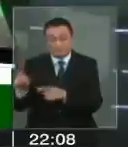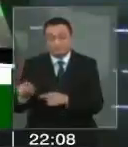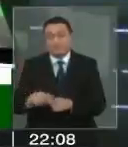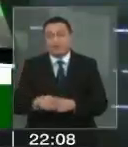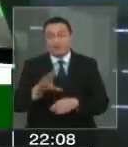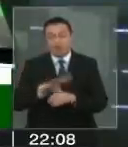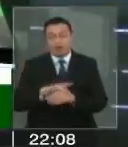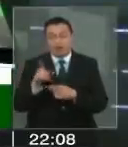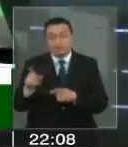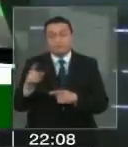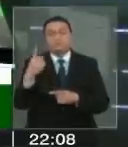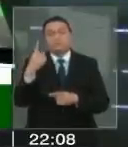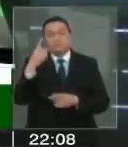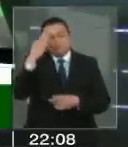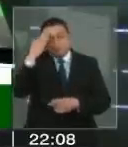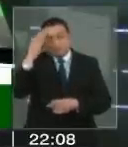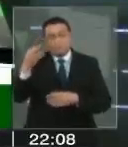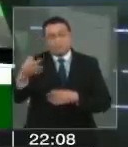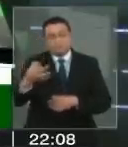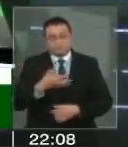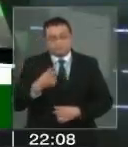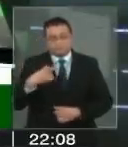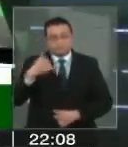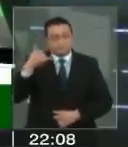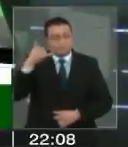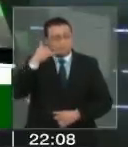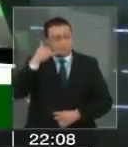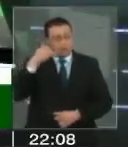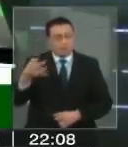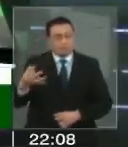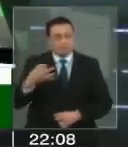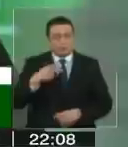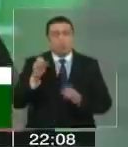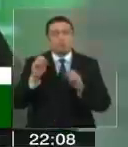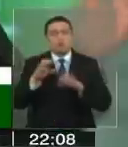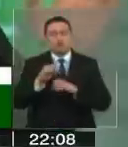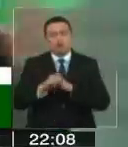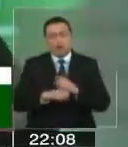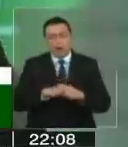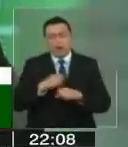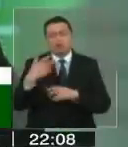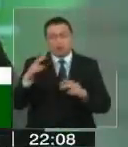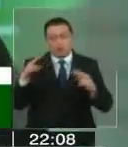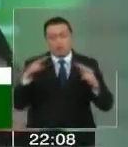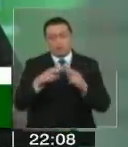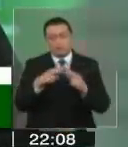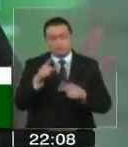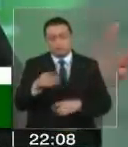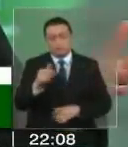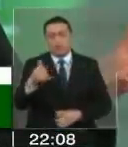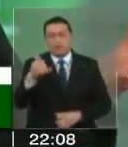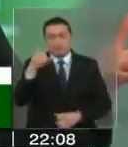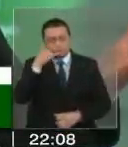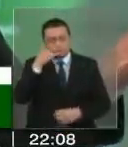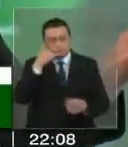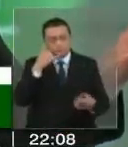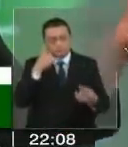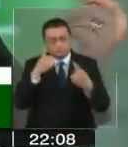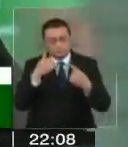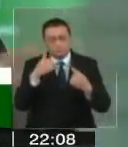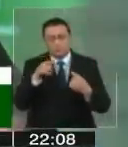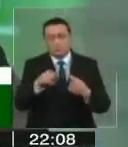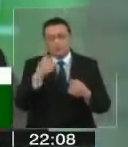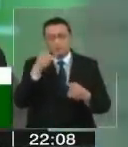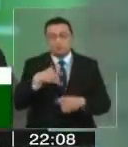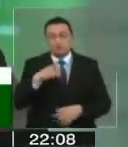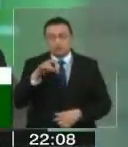López, un día me llama por teléfono después de haberlo visto muchos años atrás. Ubica mi teléfono y me dice, Lorena, ¿sabes qué? Yo